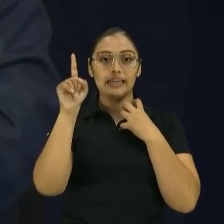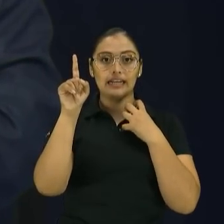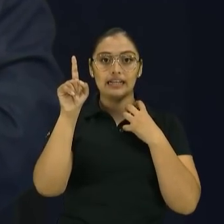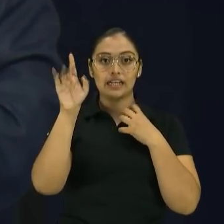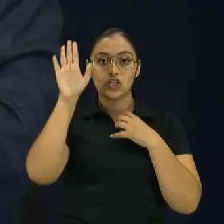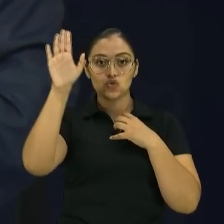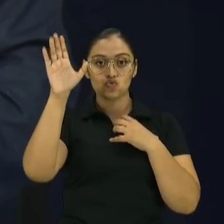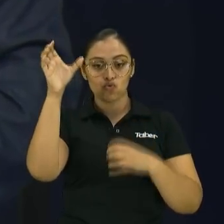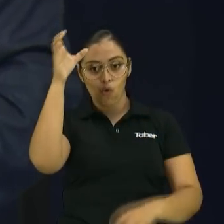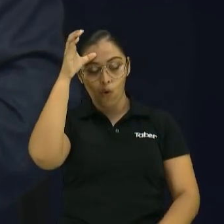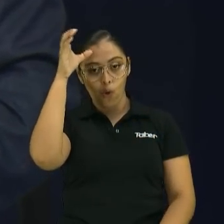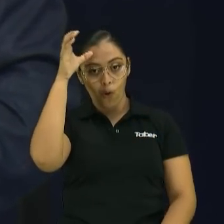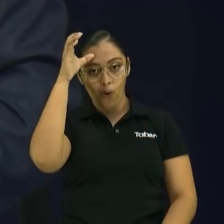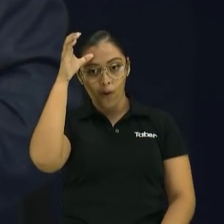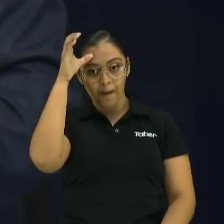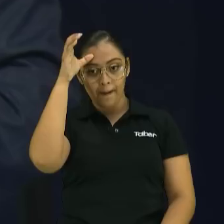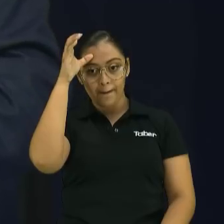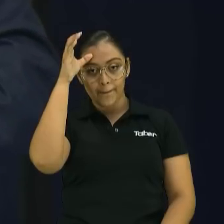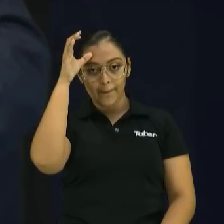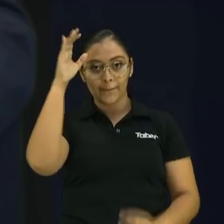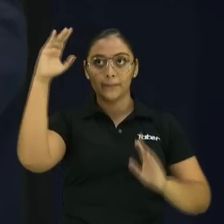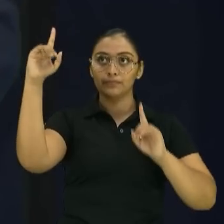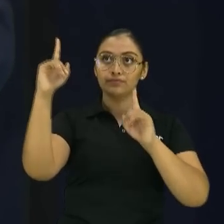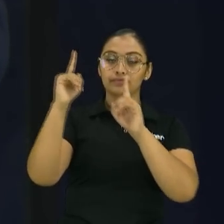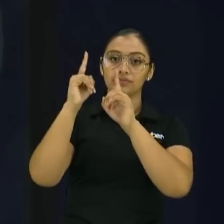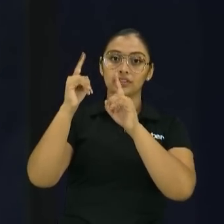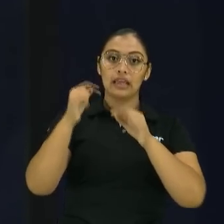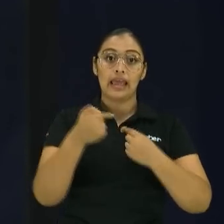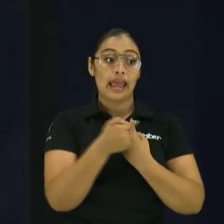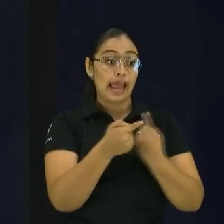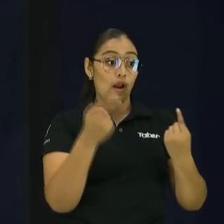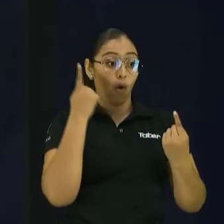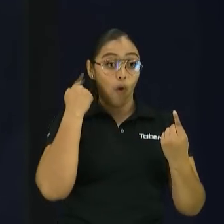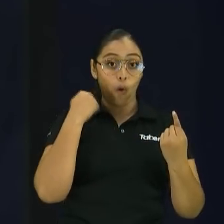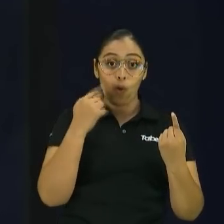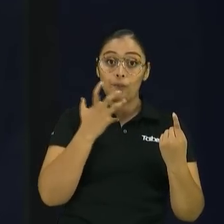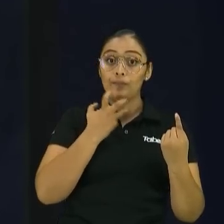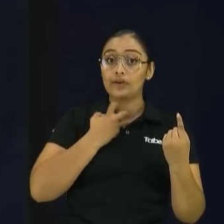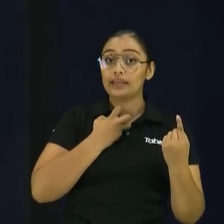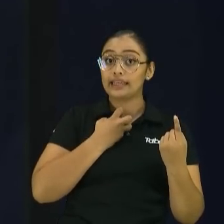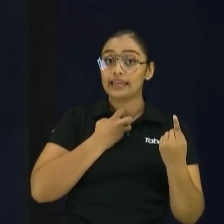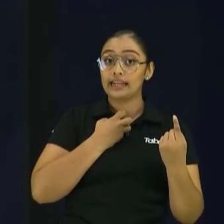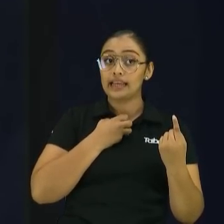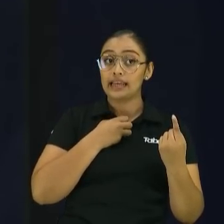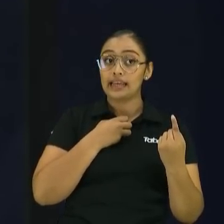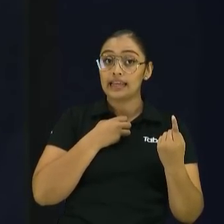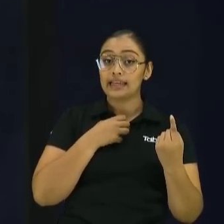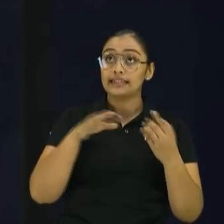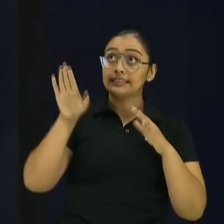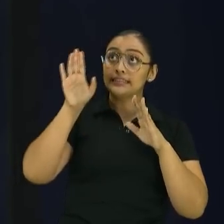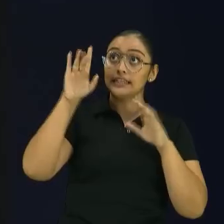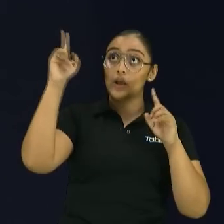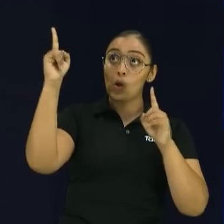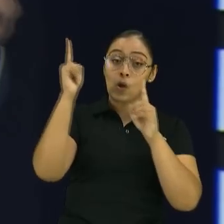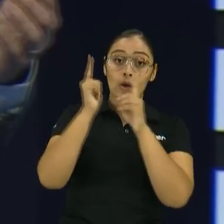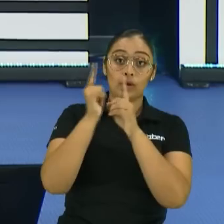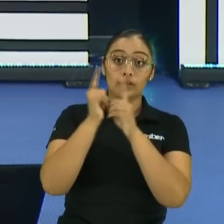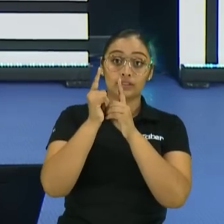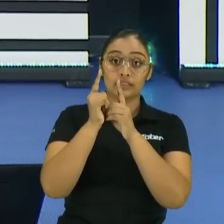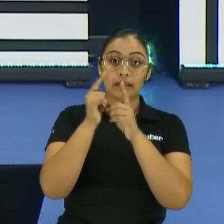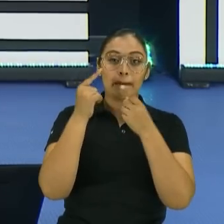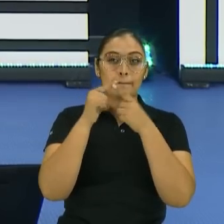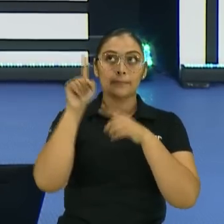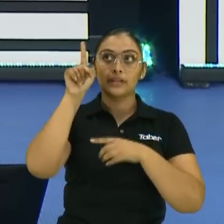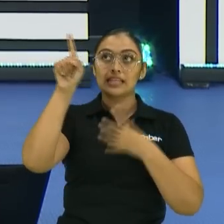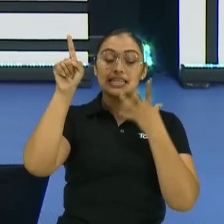el deseo del hombre es conocer a Dios a través de sus acciones pero el deseo de Dios